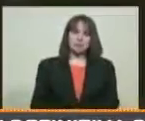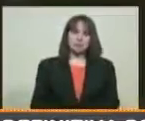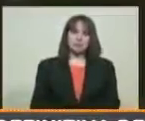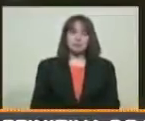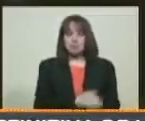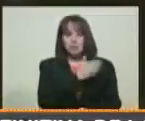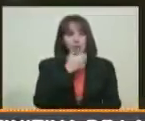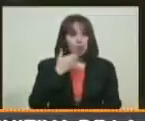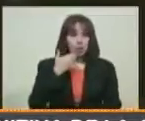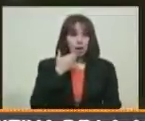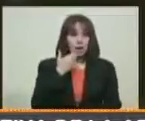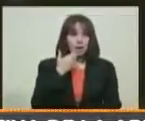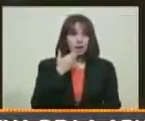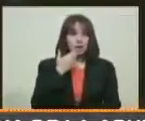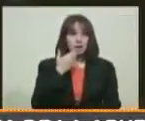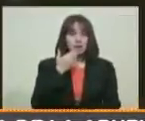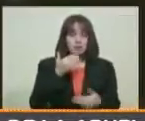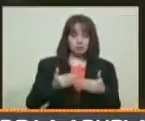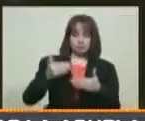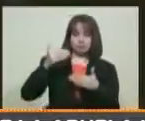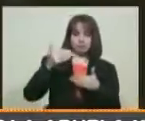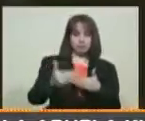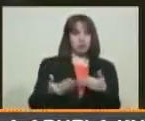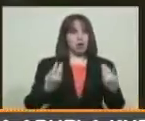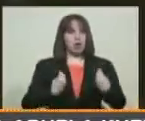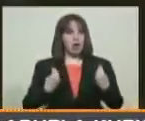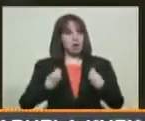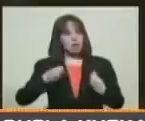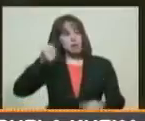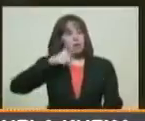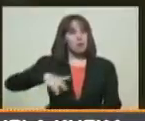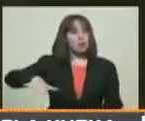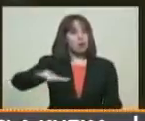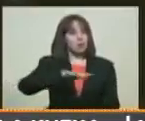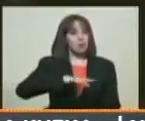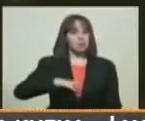Mejorar las condiciones de vida de nuestro pueblo.